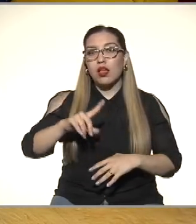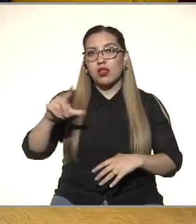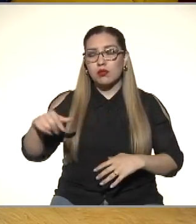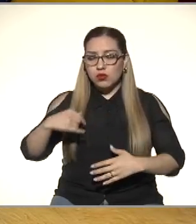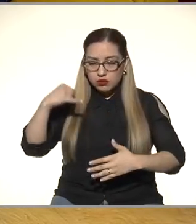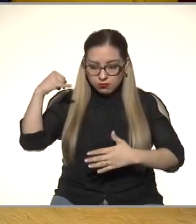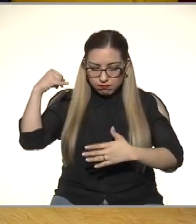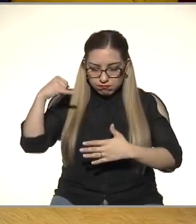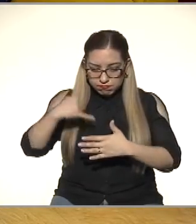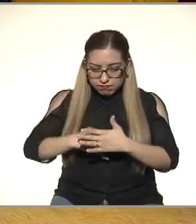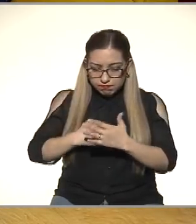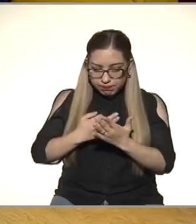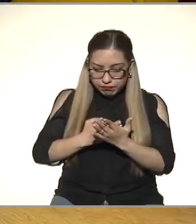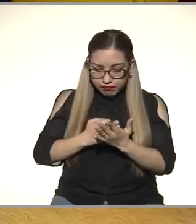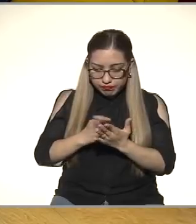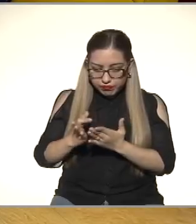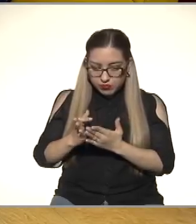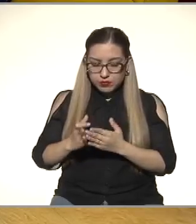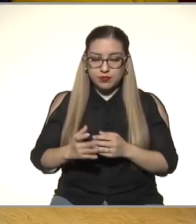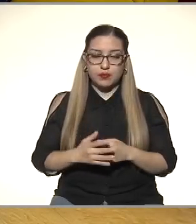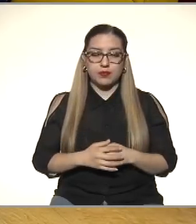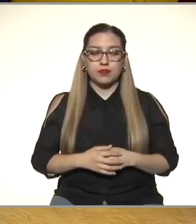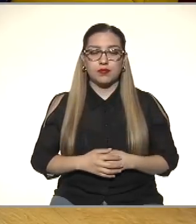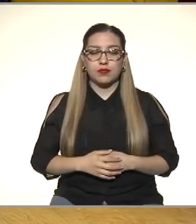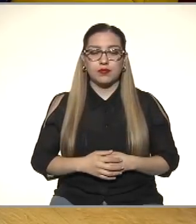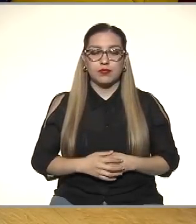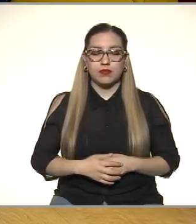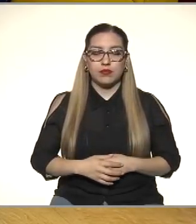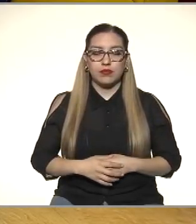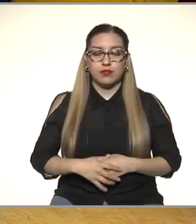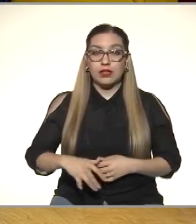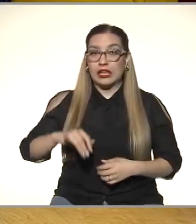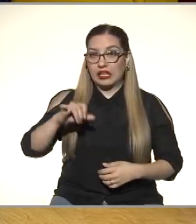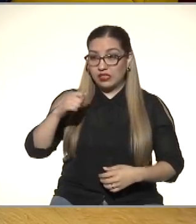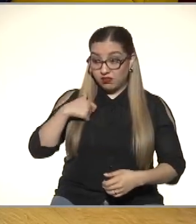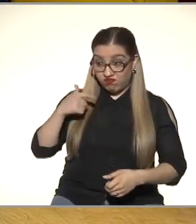Profundamente, más allá de las 5 palabras que siempre decimos, si te cacho te mato, ¿no?